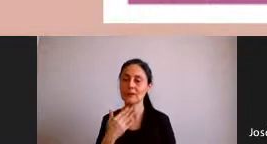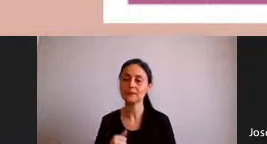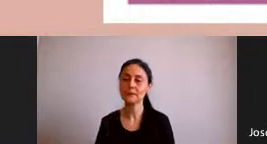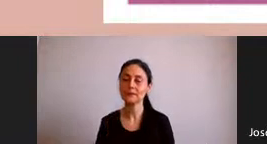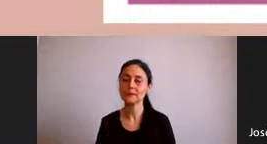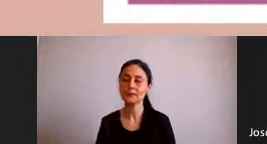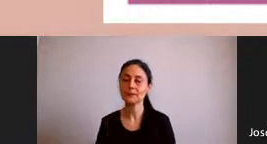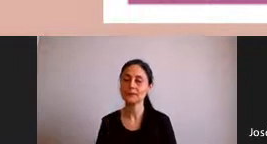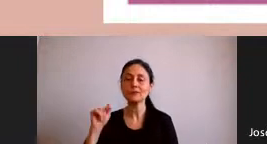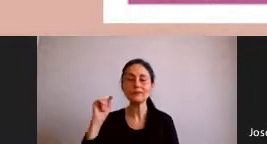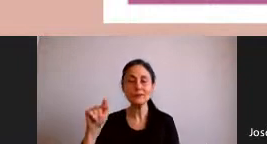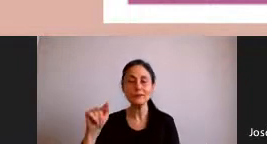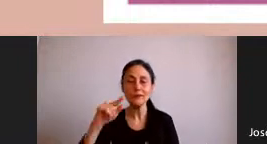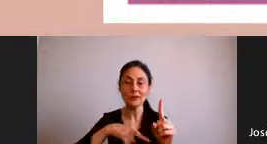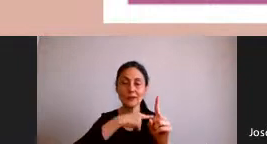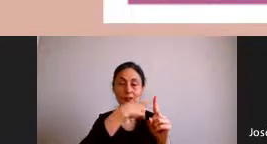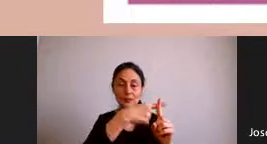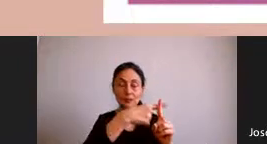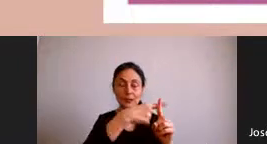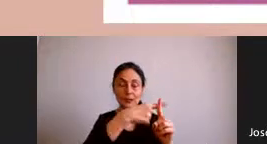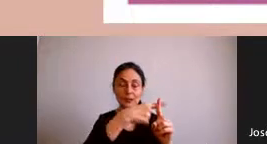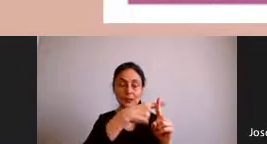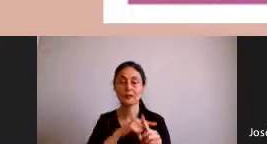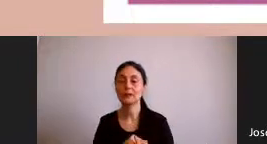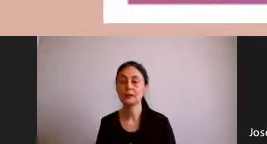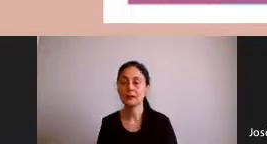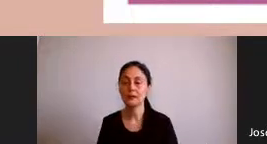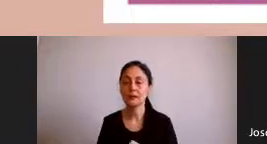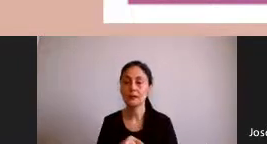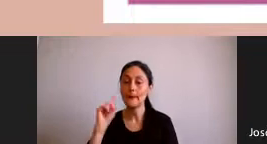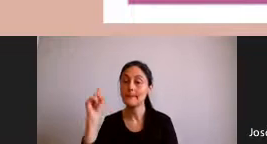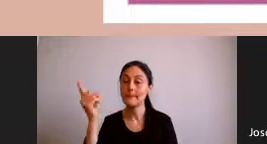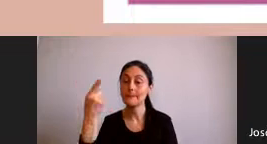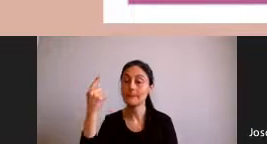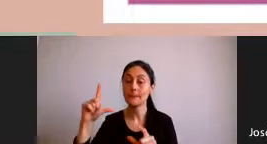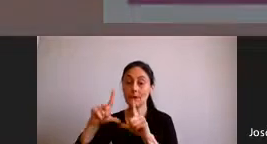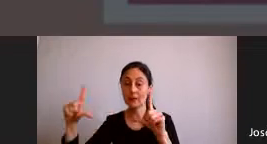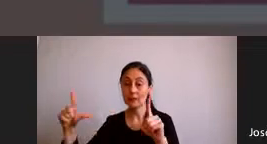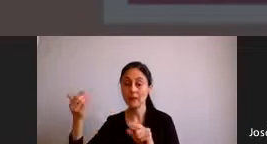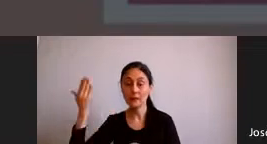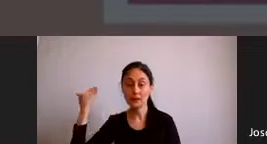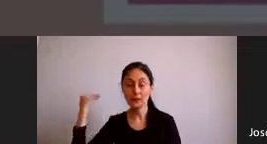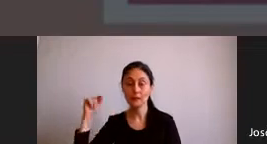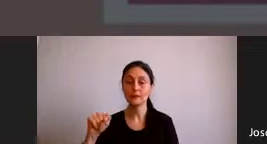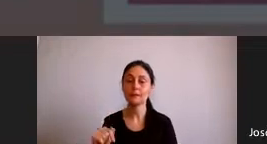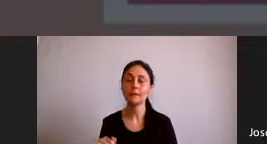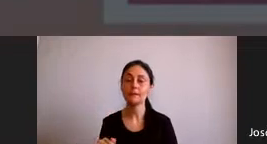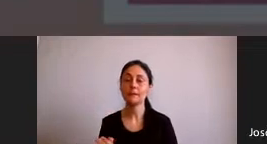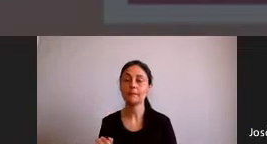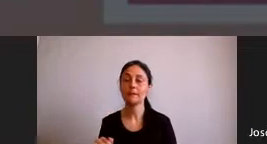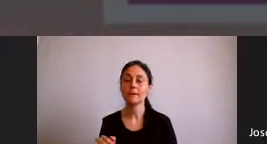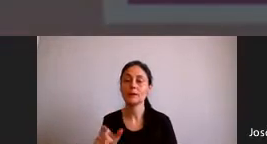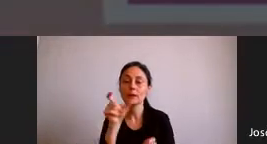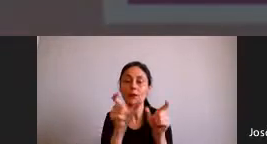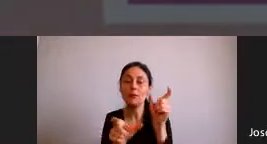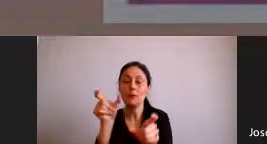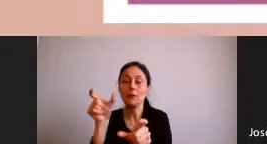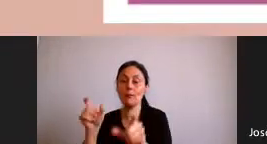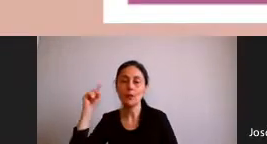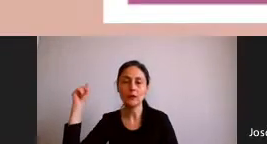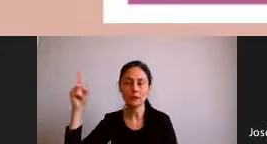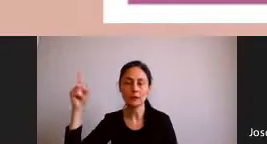Eso sumado a lo que decía Evelyn, porque esto es en población general, estos datos que están acá en el termómetro, pero si